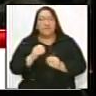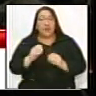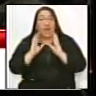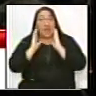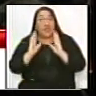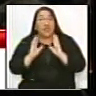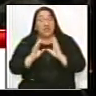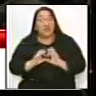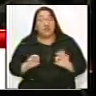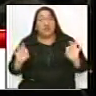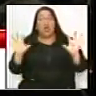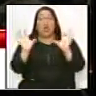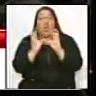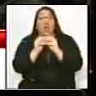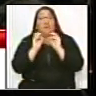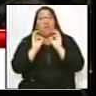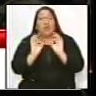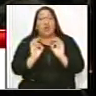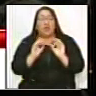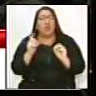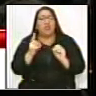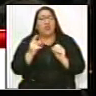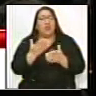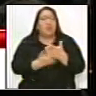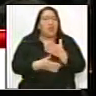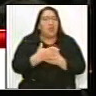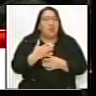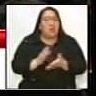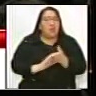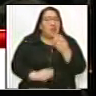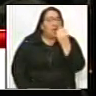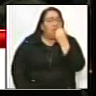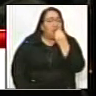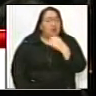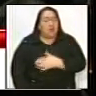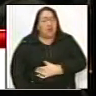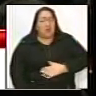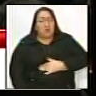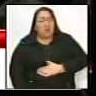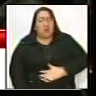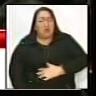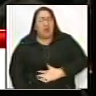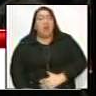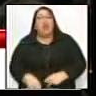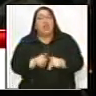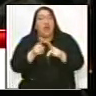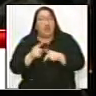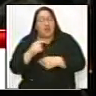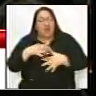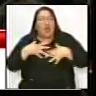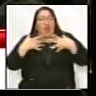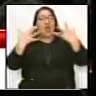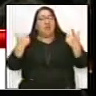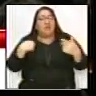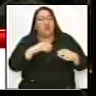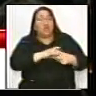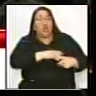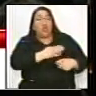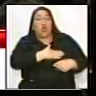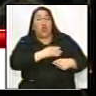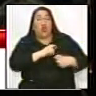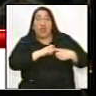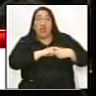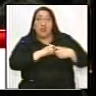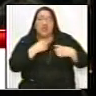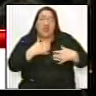es integral, no solamente importa el dinero en el bolsillo o la comida en el estómago, necesitamos también que nuestra alma y nuestro corazón esté